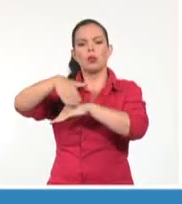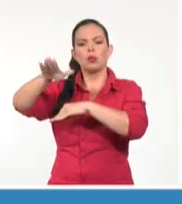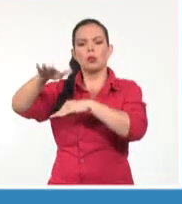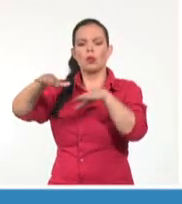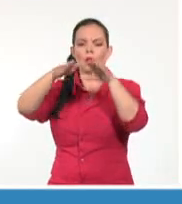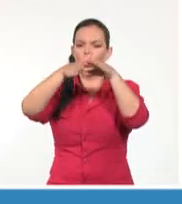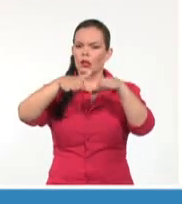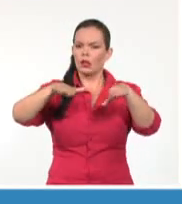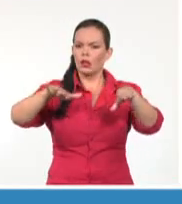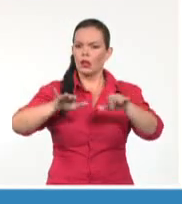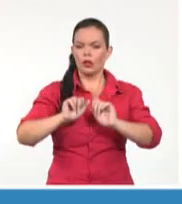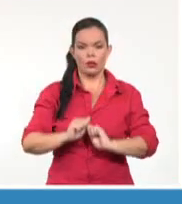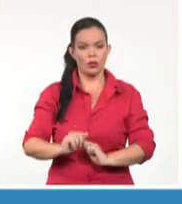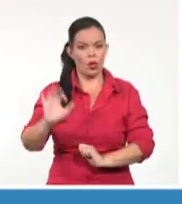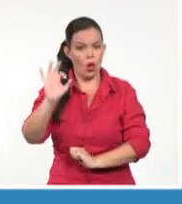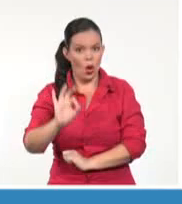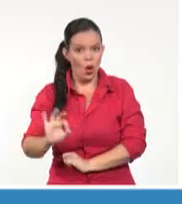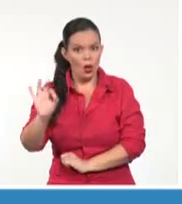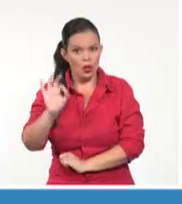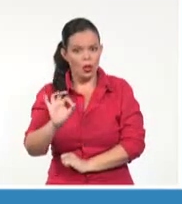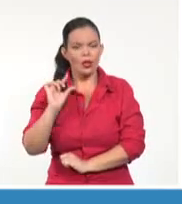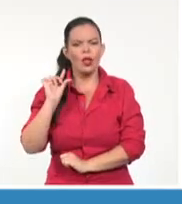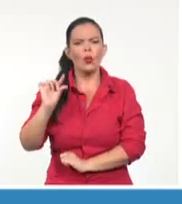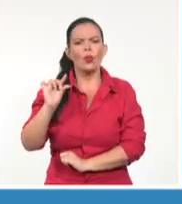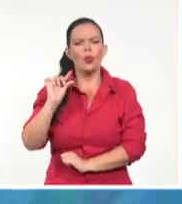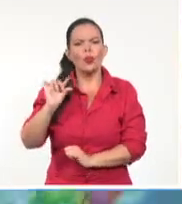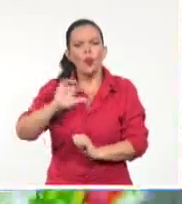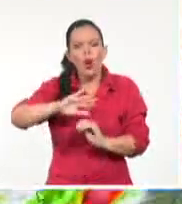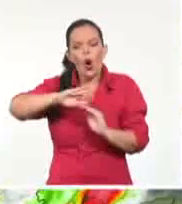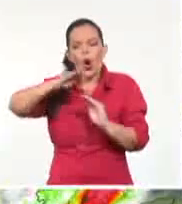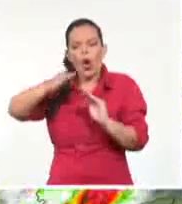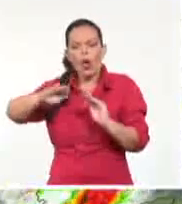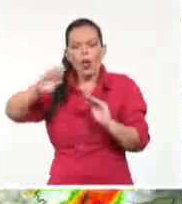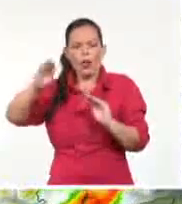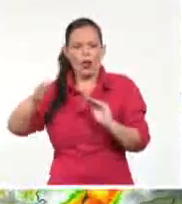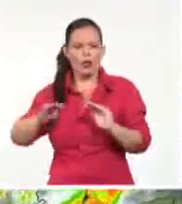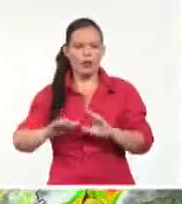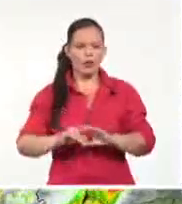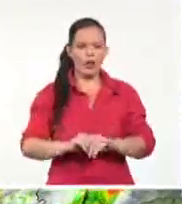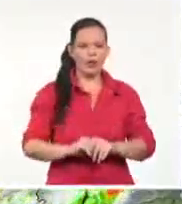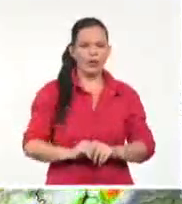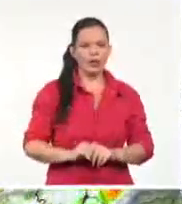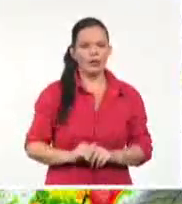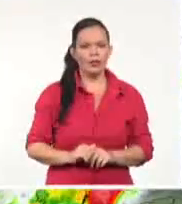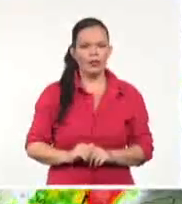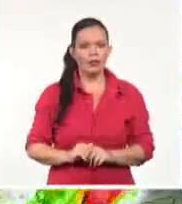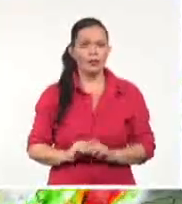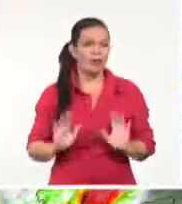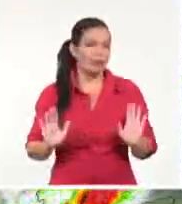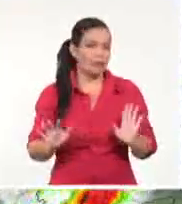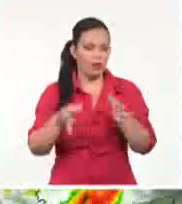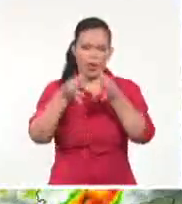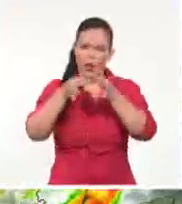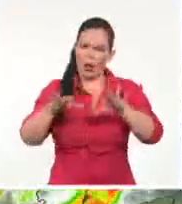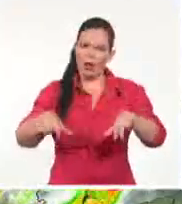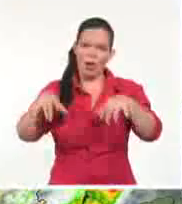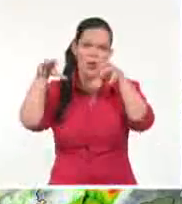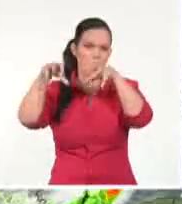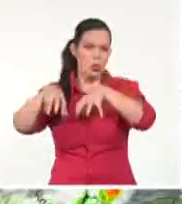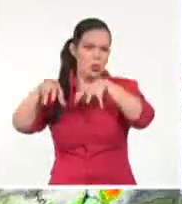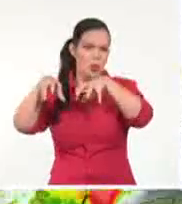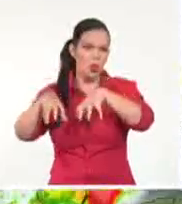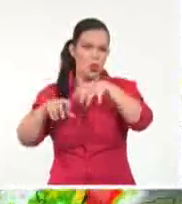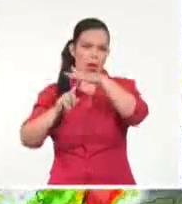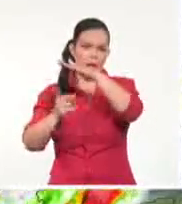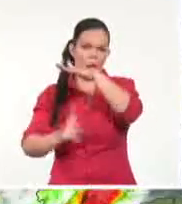estará incrementando a poco oleaje en el resto de la jornada. Así que ya usted sabe, otro día donde son posibles lluvias y tormentas eléctricas en la